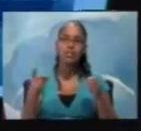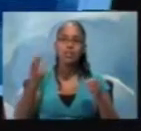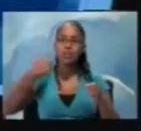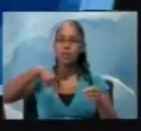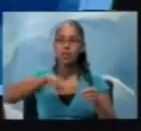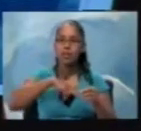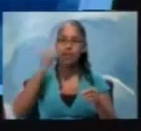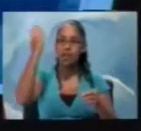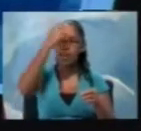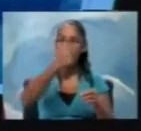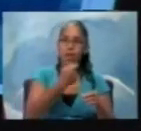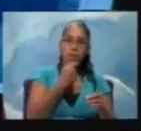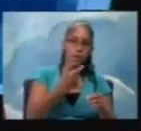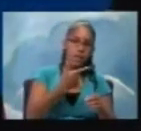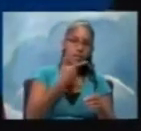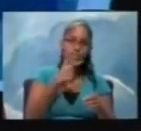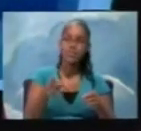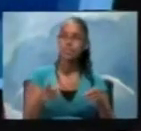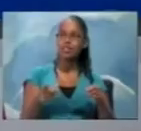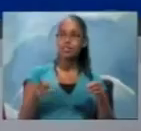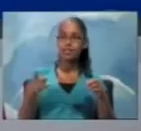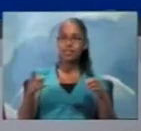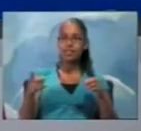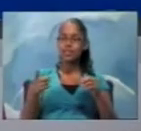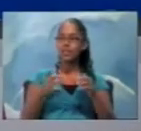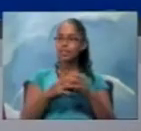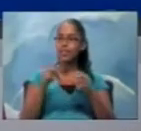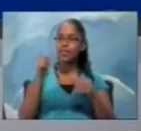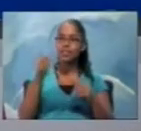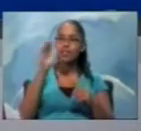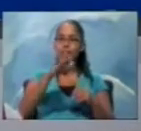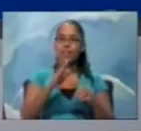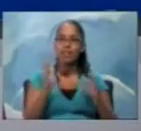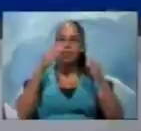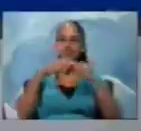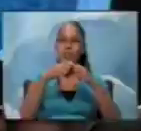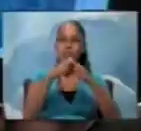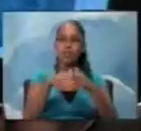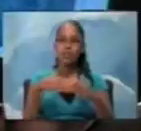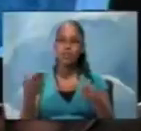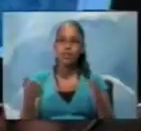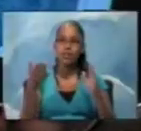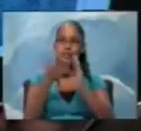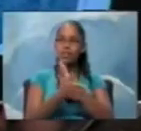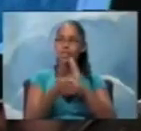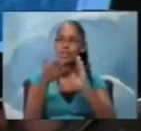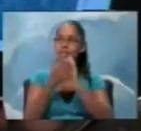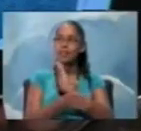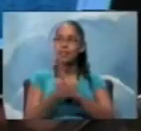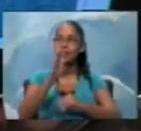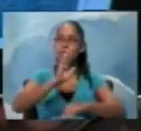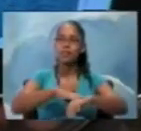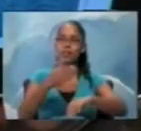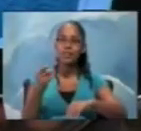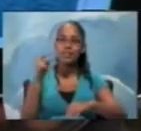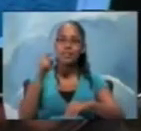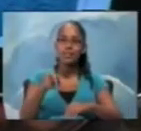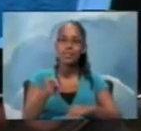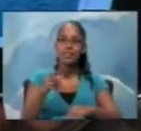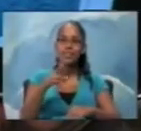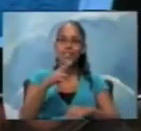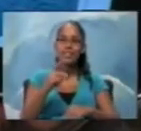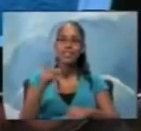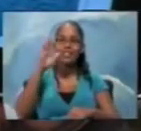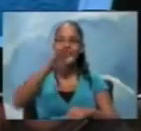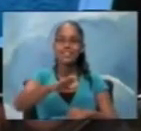belleza, vale. Ahí está el barco. ¿Qué pasó? ¿Qué pasó? ¿Por qué déjalo, me quitaste el barco? Déjalo. ¡No me quite mi